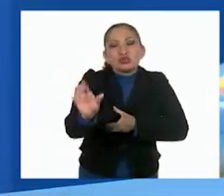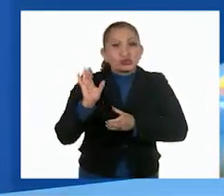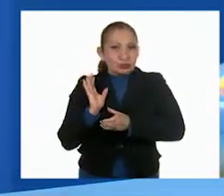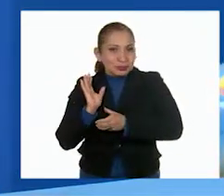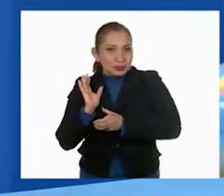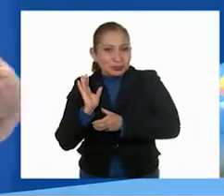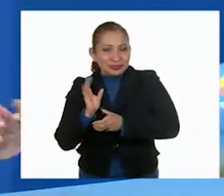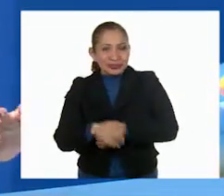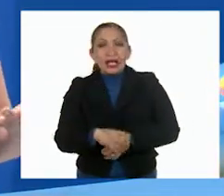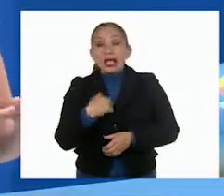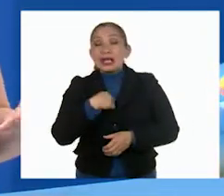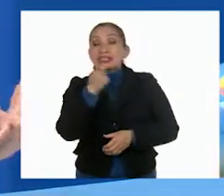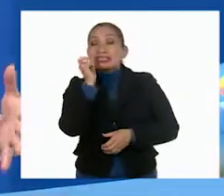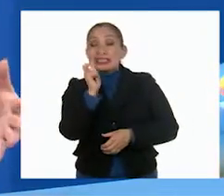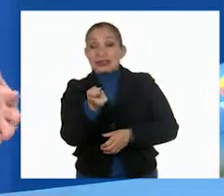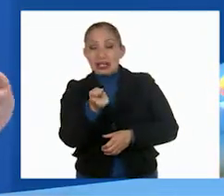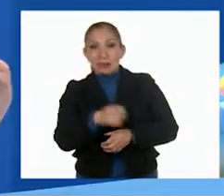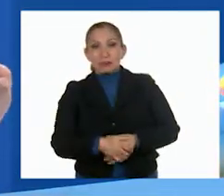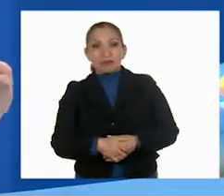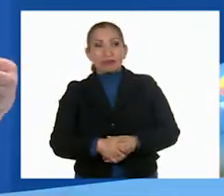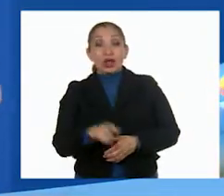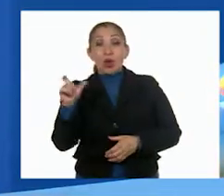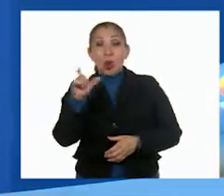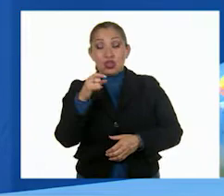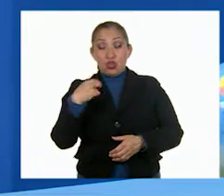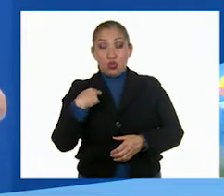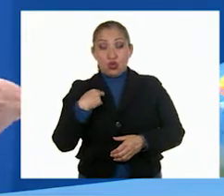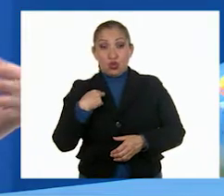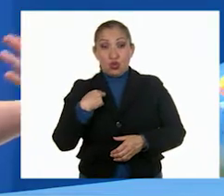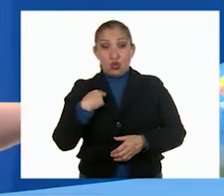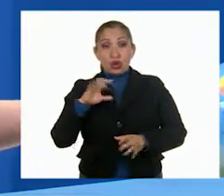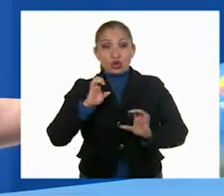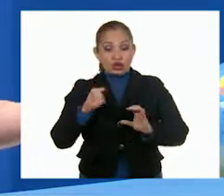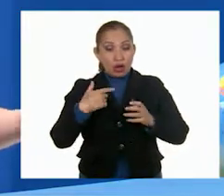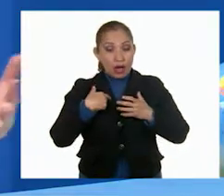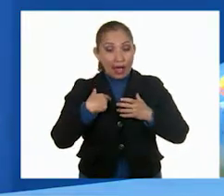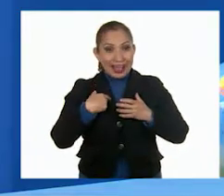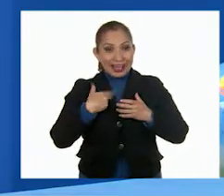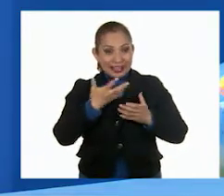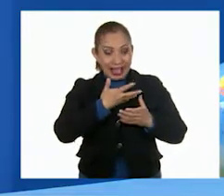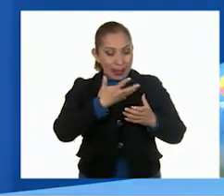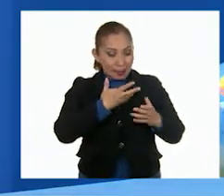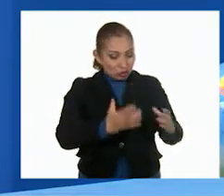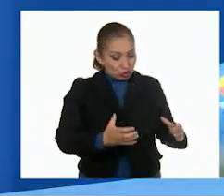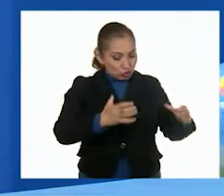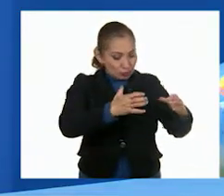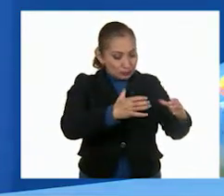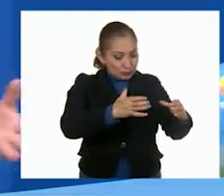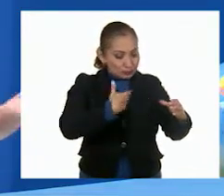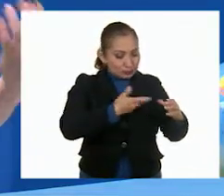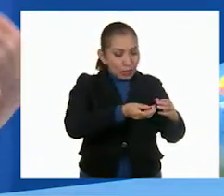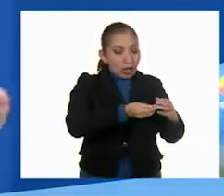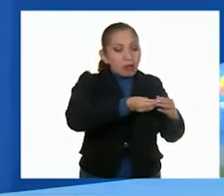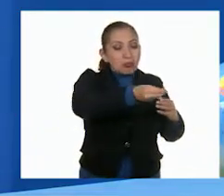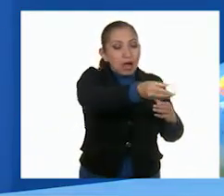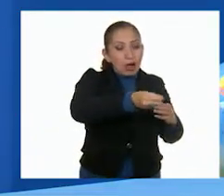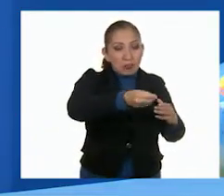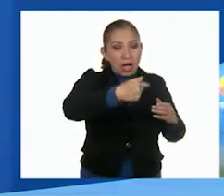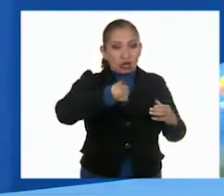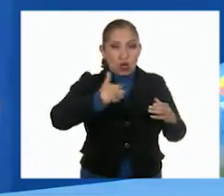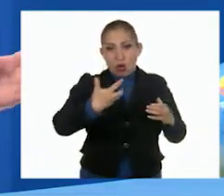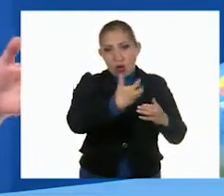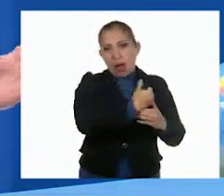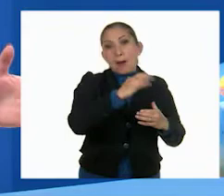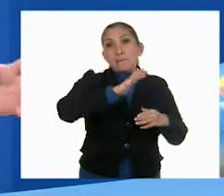Pero bueno, hace mención a que cuando nosotros repartimos lo que nosotros tenemos, ajá, podemos tener una mayor